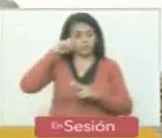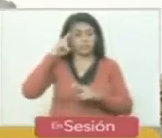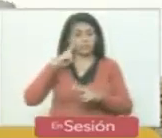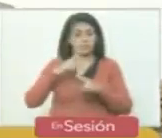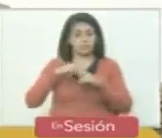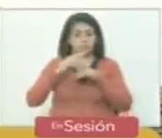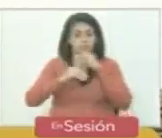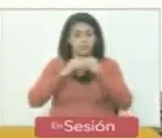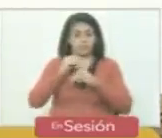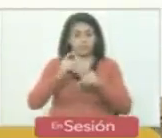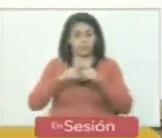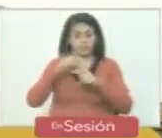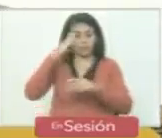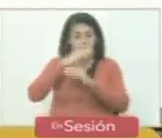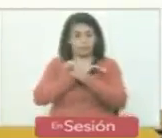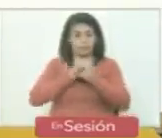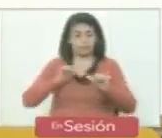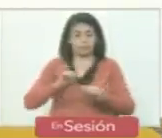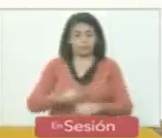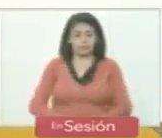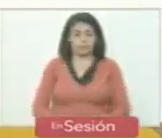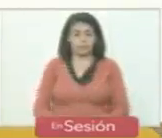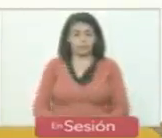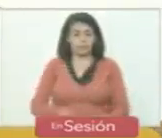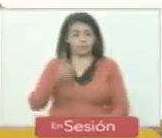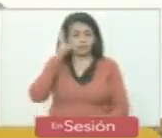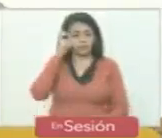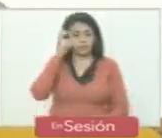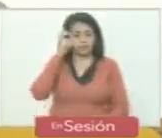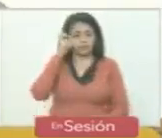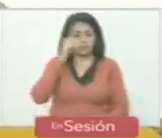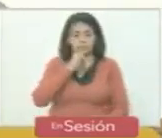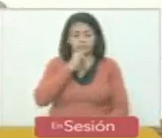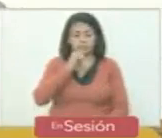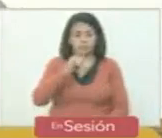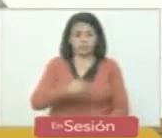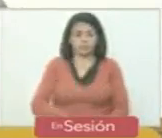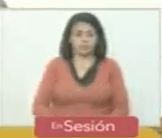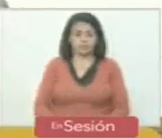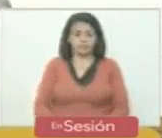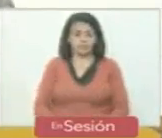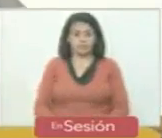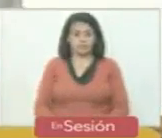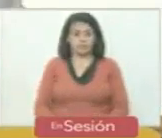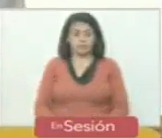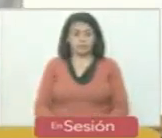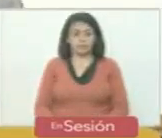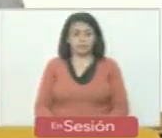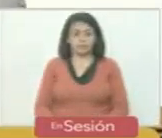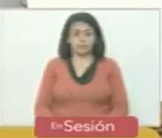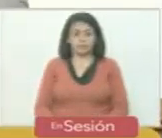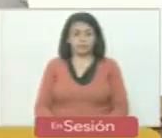hecho a esa guarnición. Escuchemos parte de su discurso.